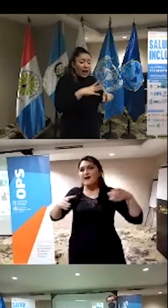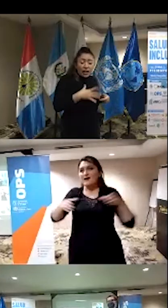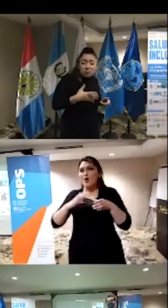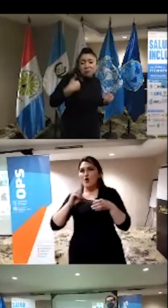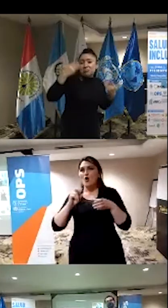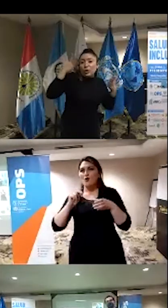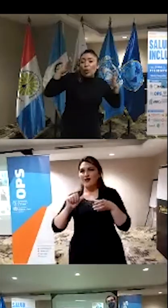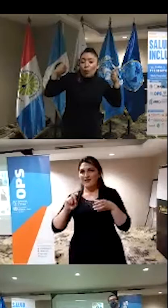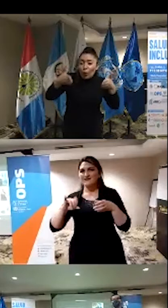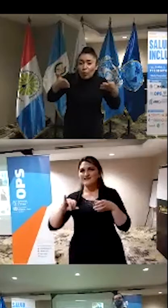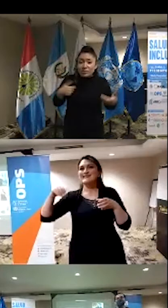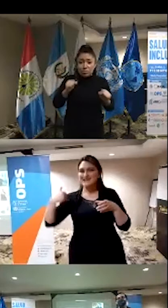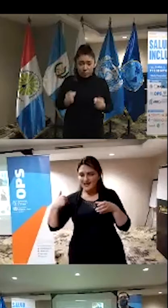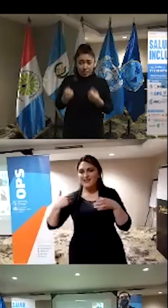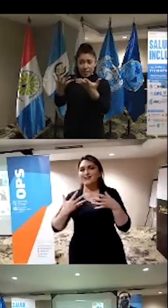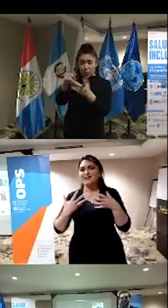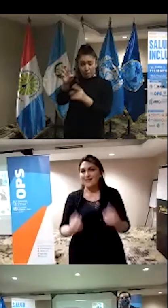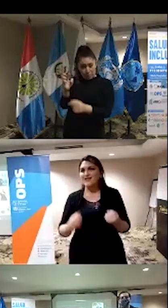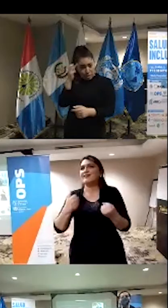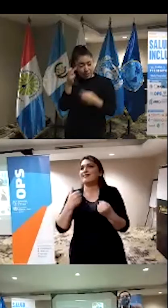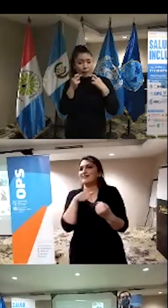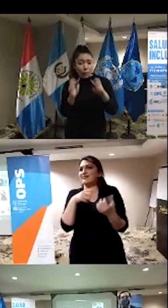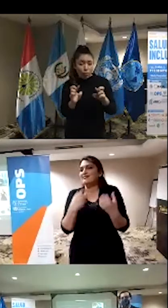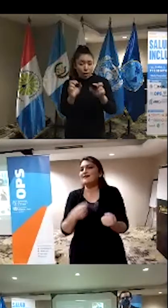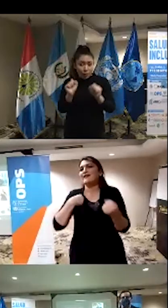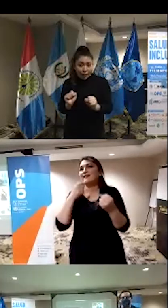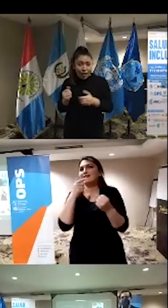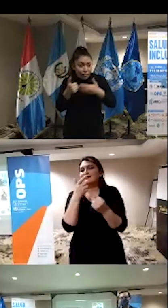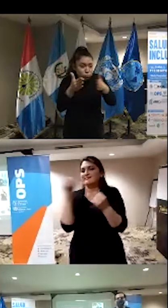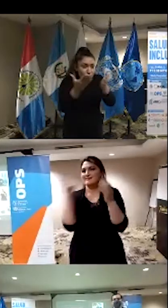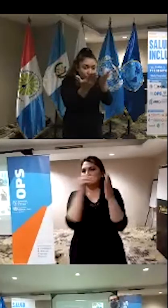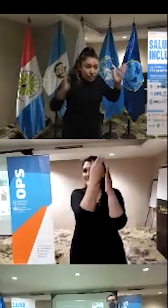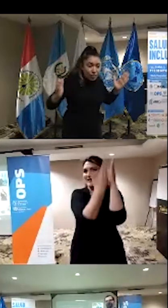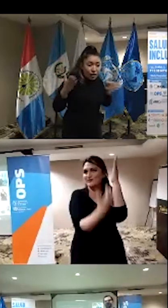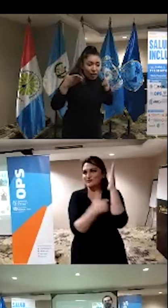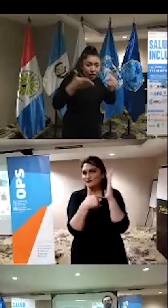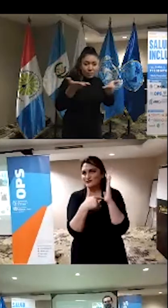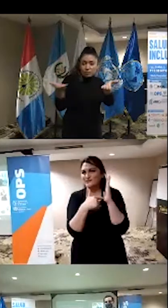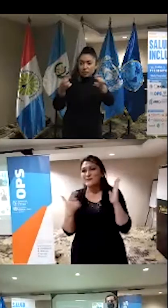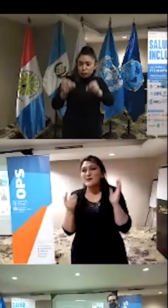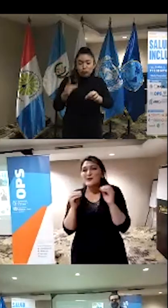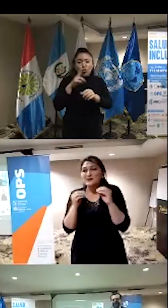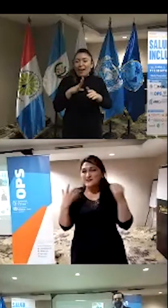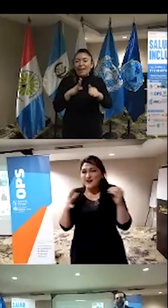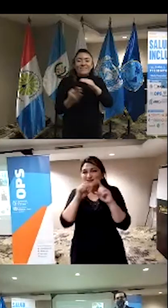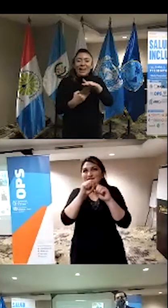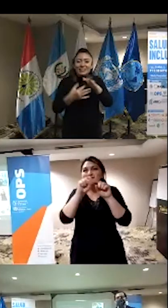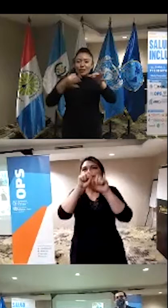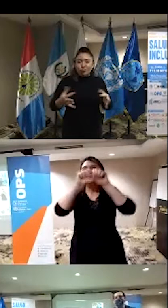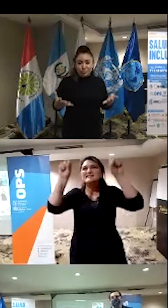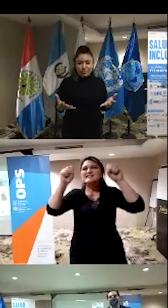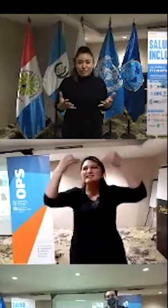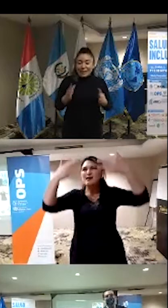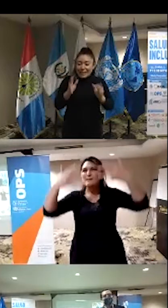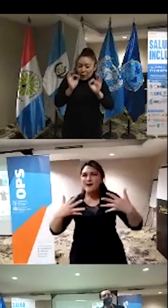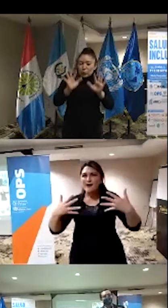exactamente si generar una política pública va a llegar a quienes realmente corresponden, no tenemos una base sólida. Y justamente